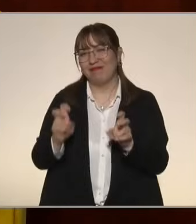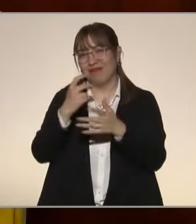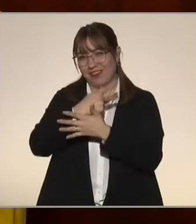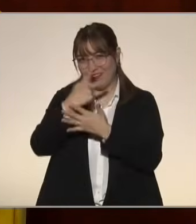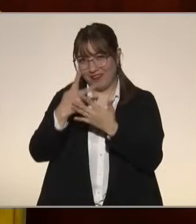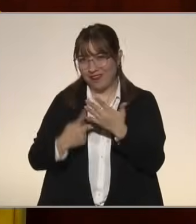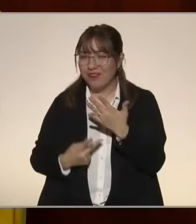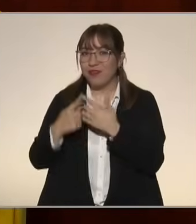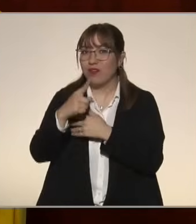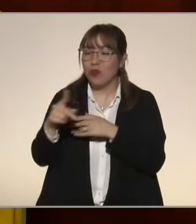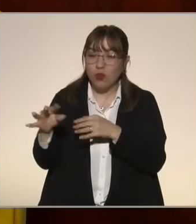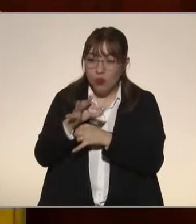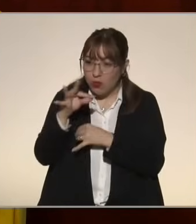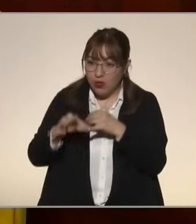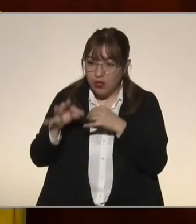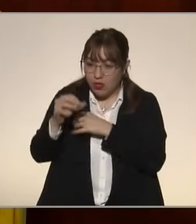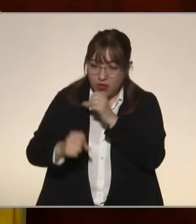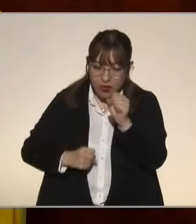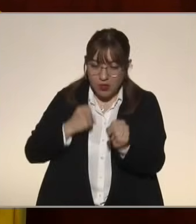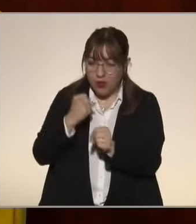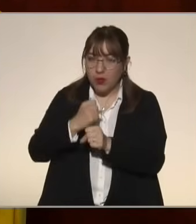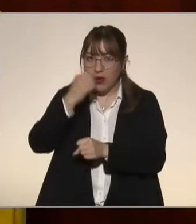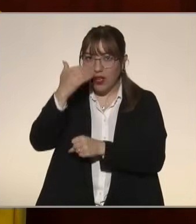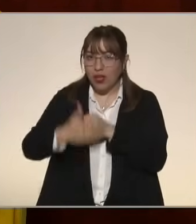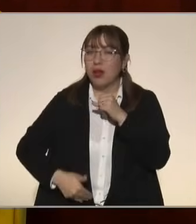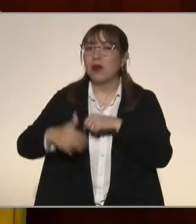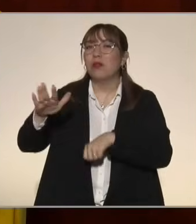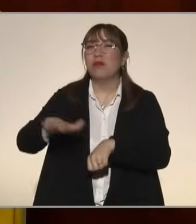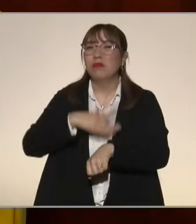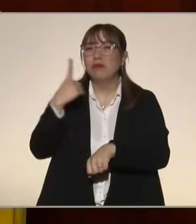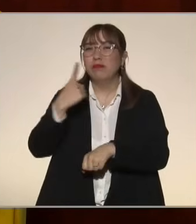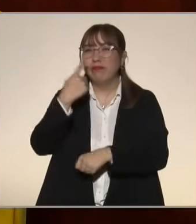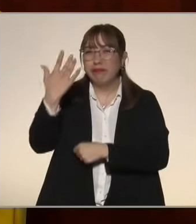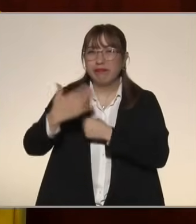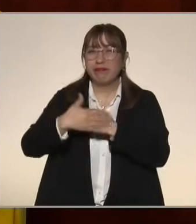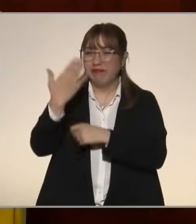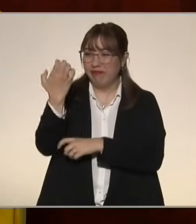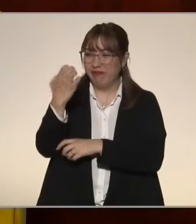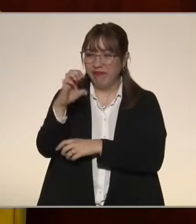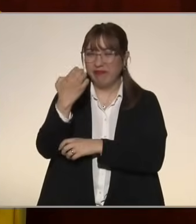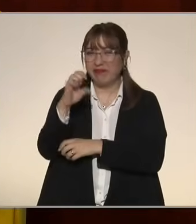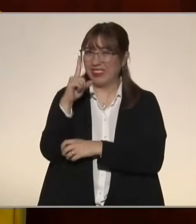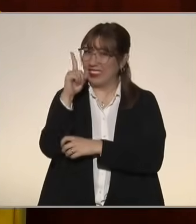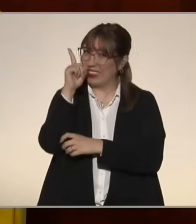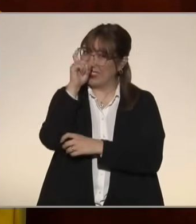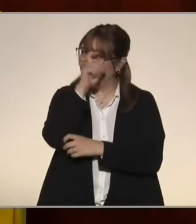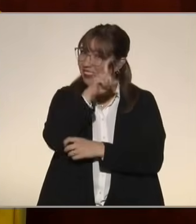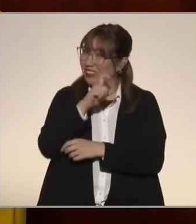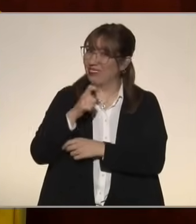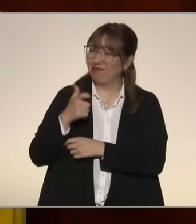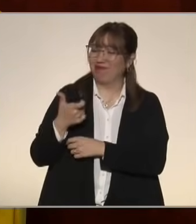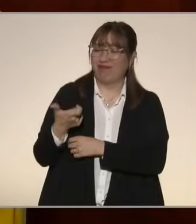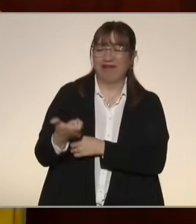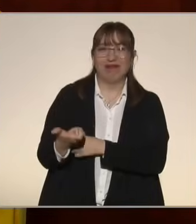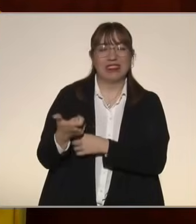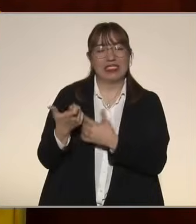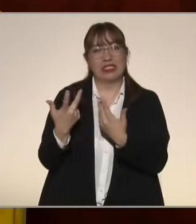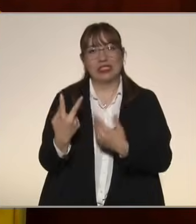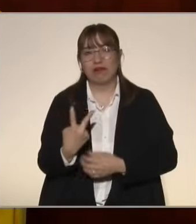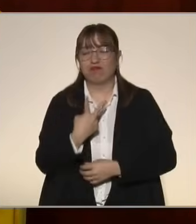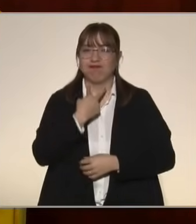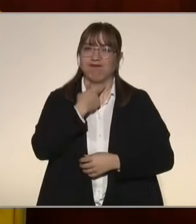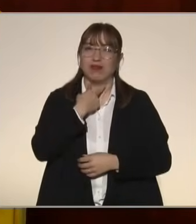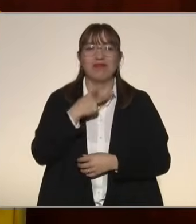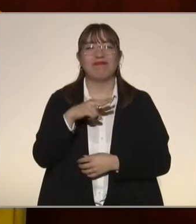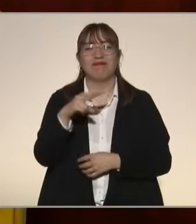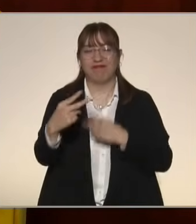año, porque se viene la cuesta de enero y muchas veces la parte económica es muy importante para cumplir todos nuestros propósitos. Entonces, no